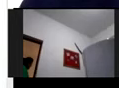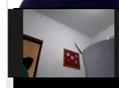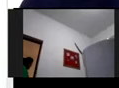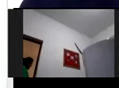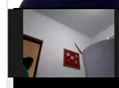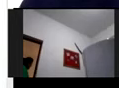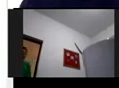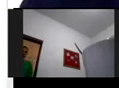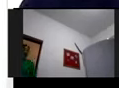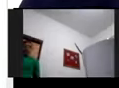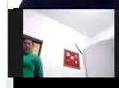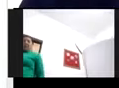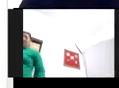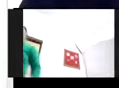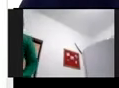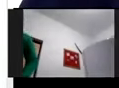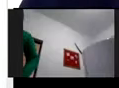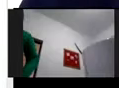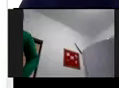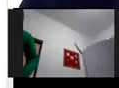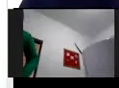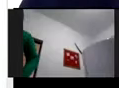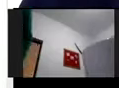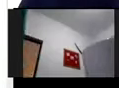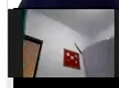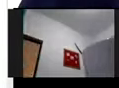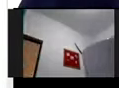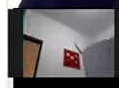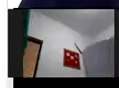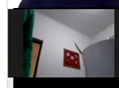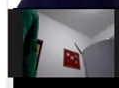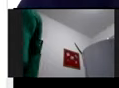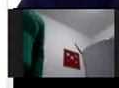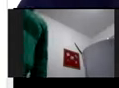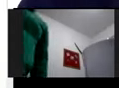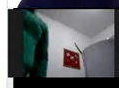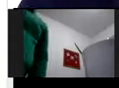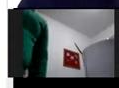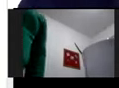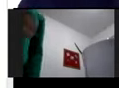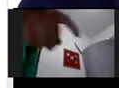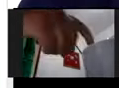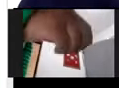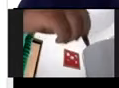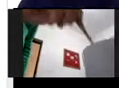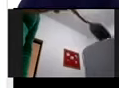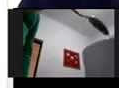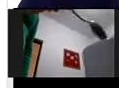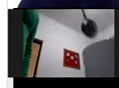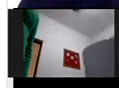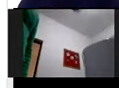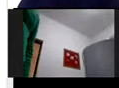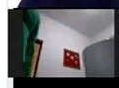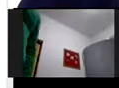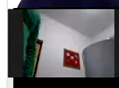y descentralización operativa funcionan indudablemente ya en todos los sistemas de administración financiera,